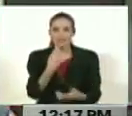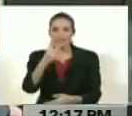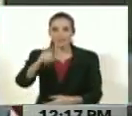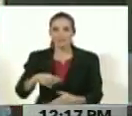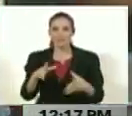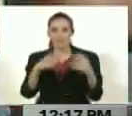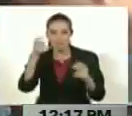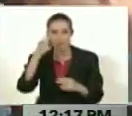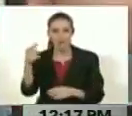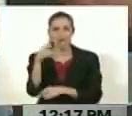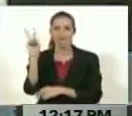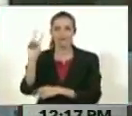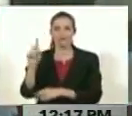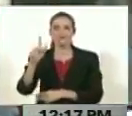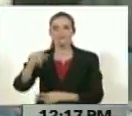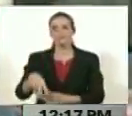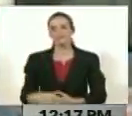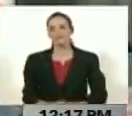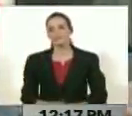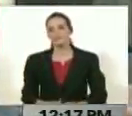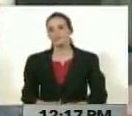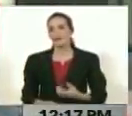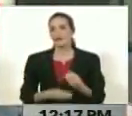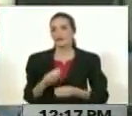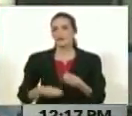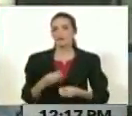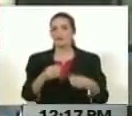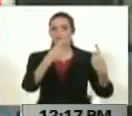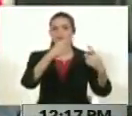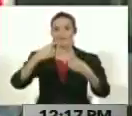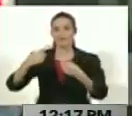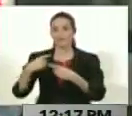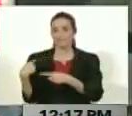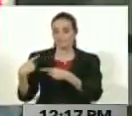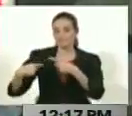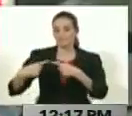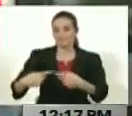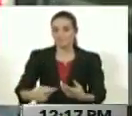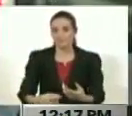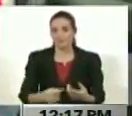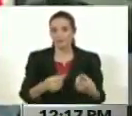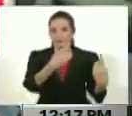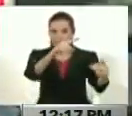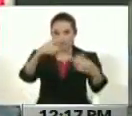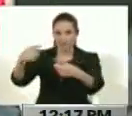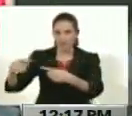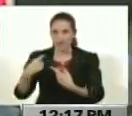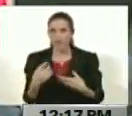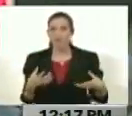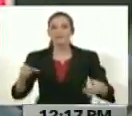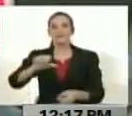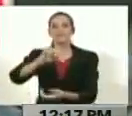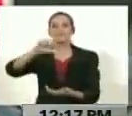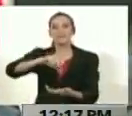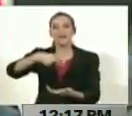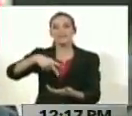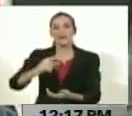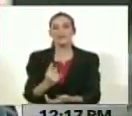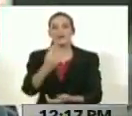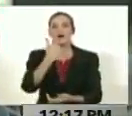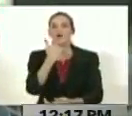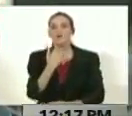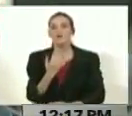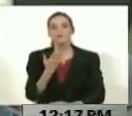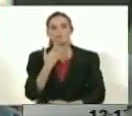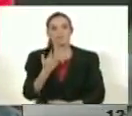el pueblo venezolano se ha creado con diferentes géneros y la salsa es una de esas, de los géneros musicales. Por ejemplo, nosotros,